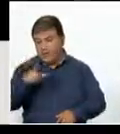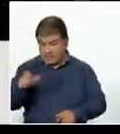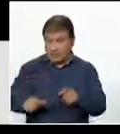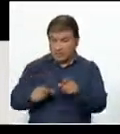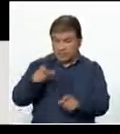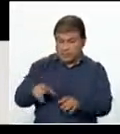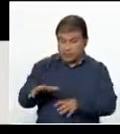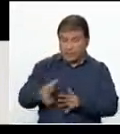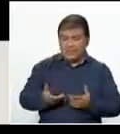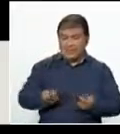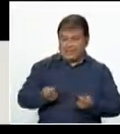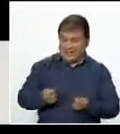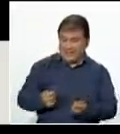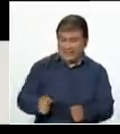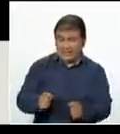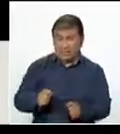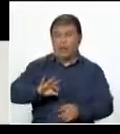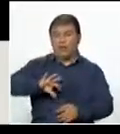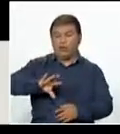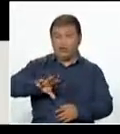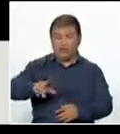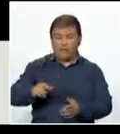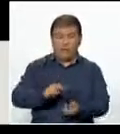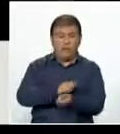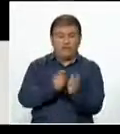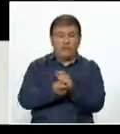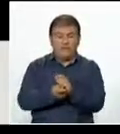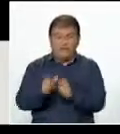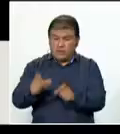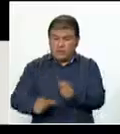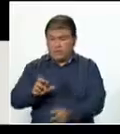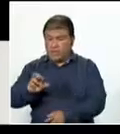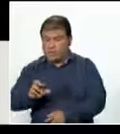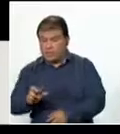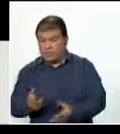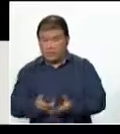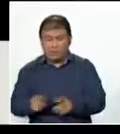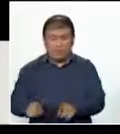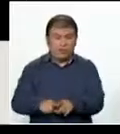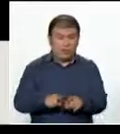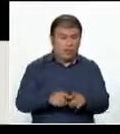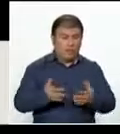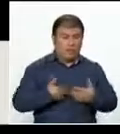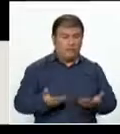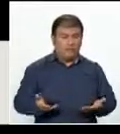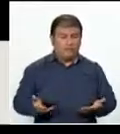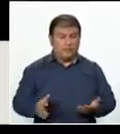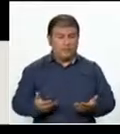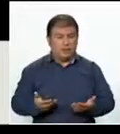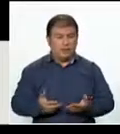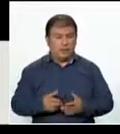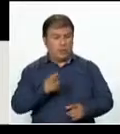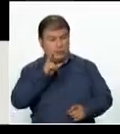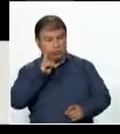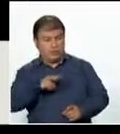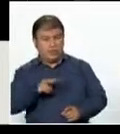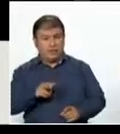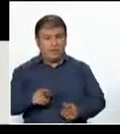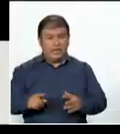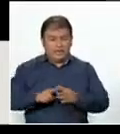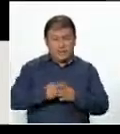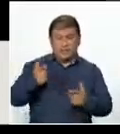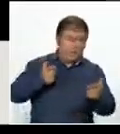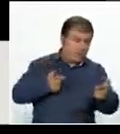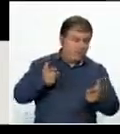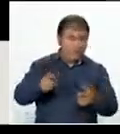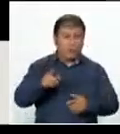sujetos habrían intentado pues robar a los cambistas ahí en el Jirón Oncoña, y luego es que justo cuando los ven, es que empieza la